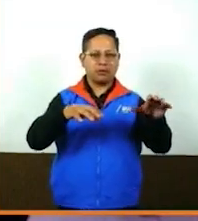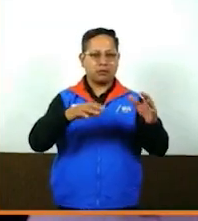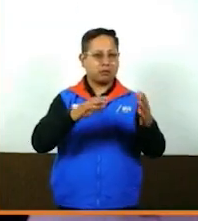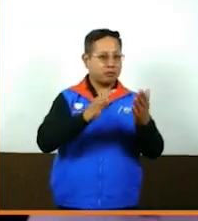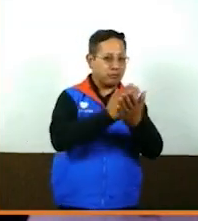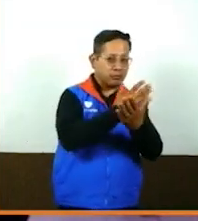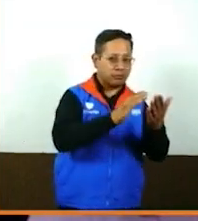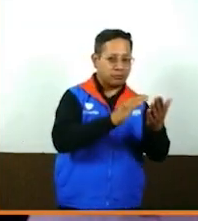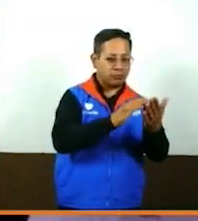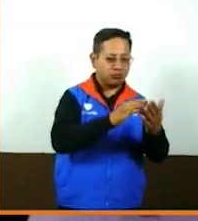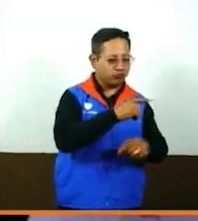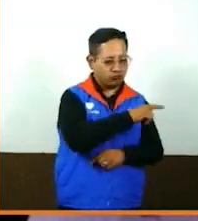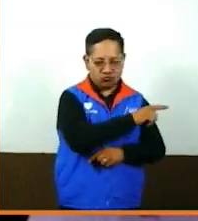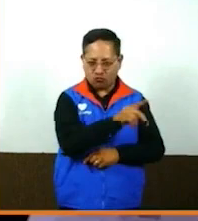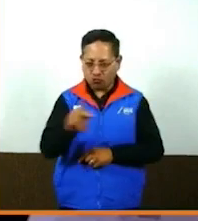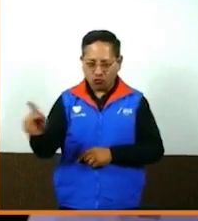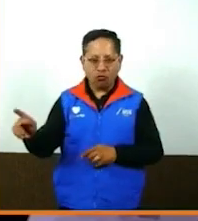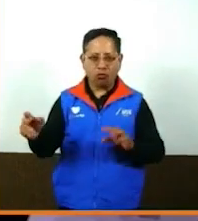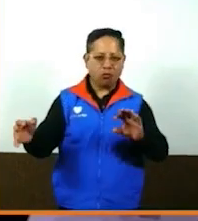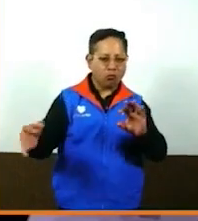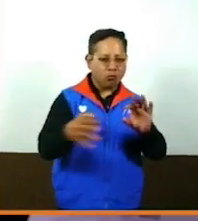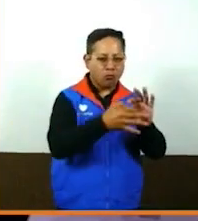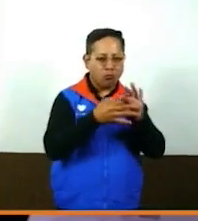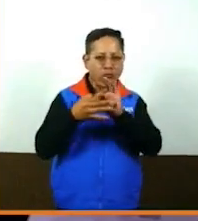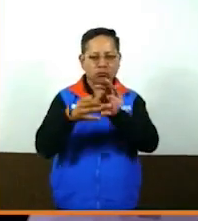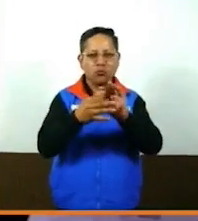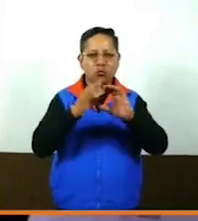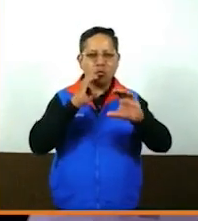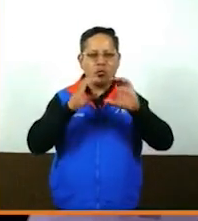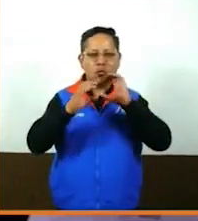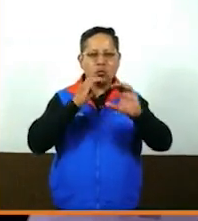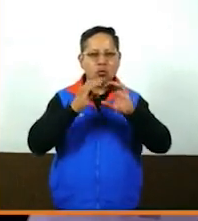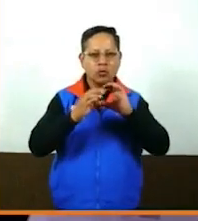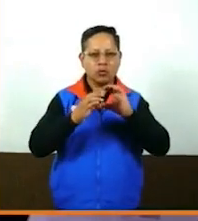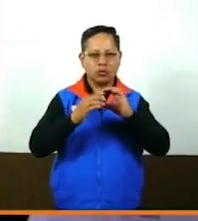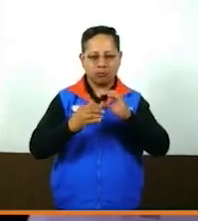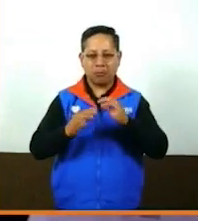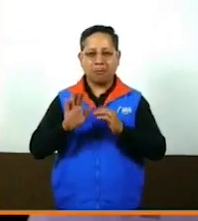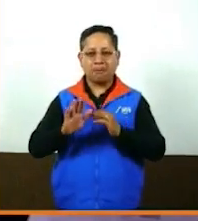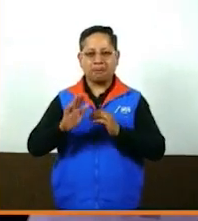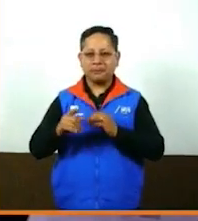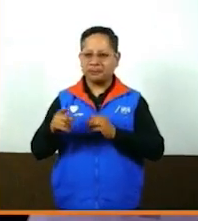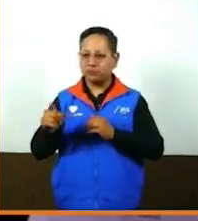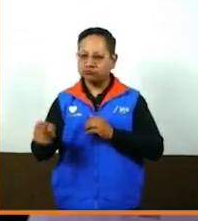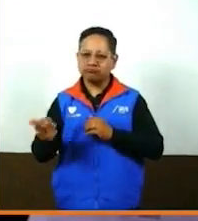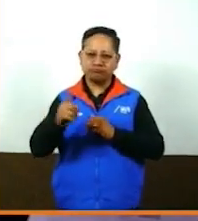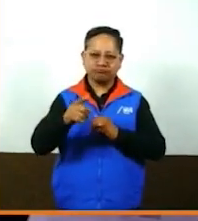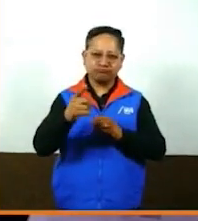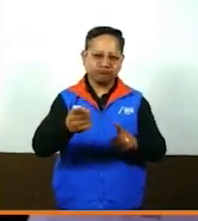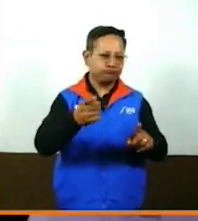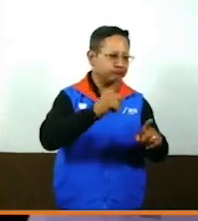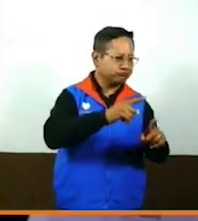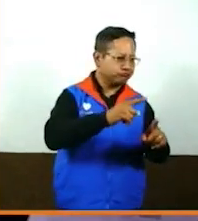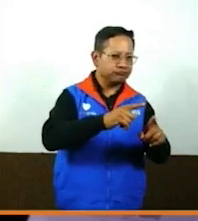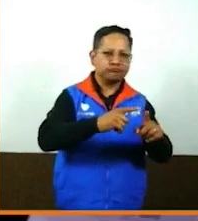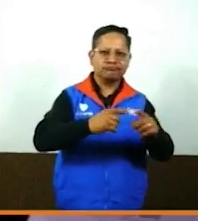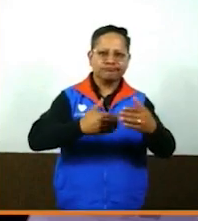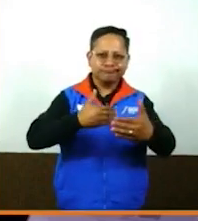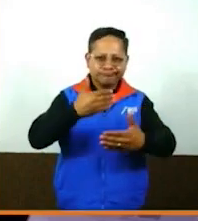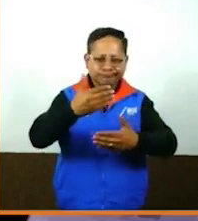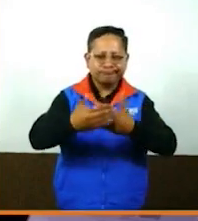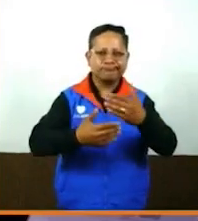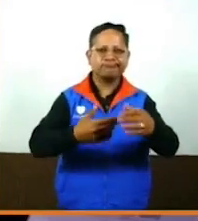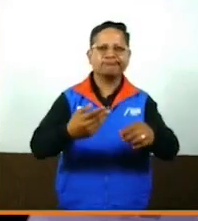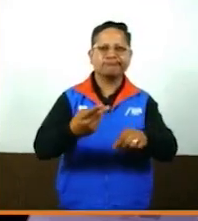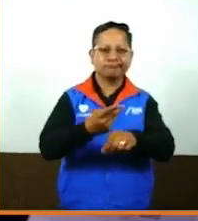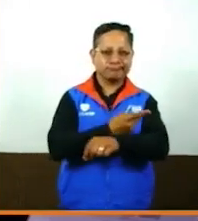que no se comunican. Son vasos comunicantes, pero más importantes son consecuencias una de la otra. Entonces, en ese sentido, cuando me dices,